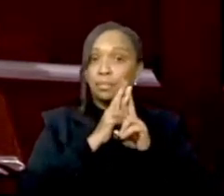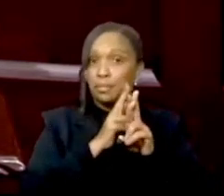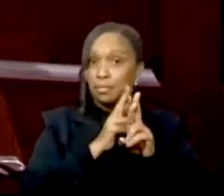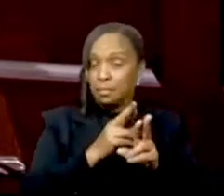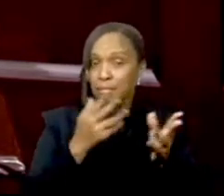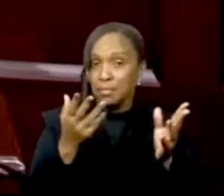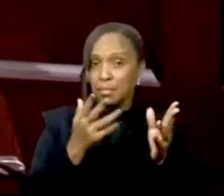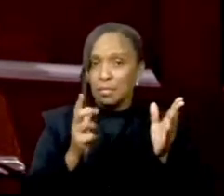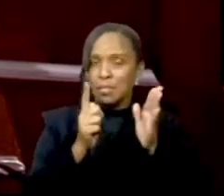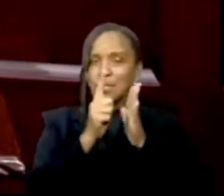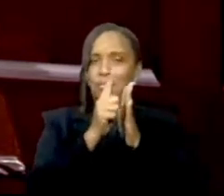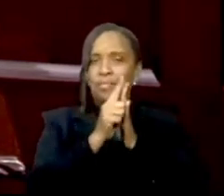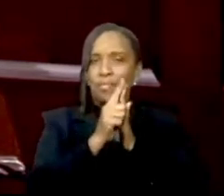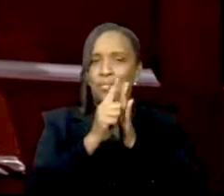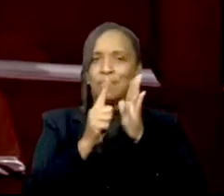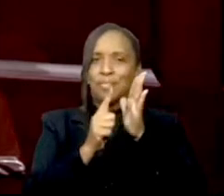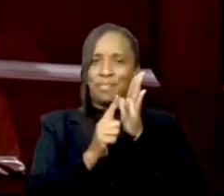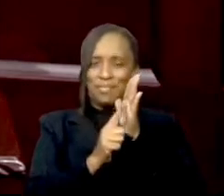Nosotros